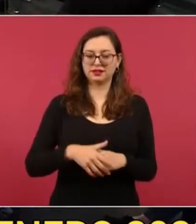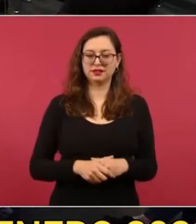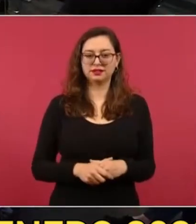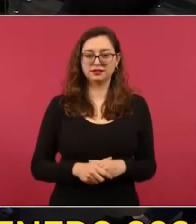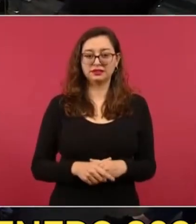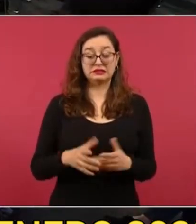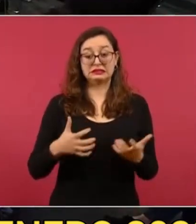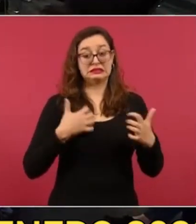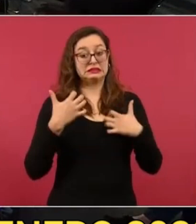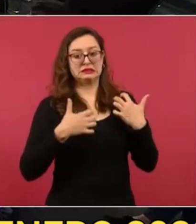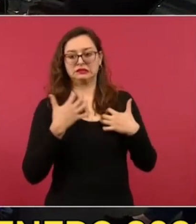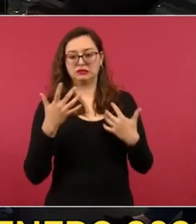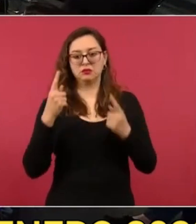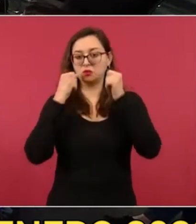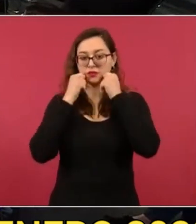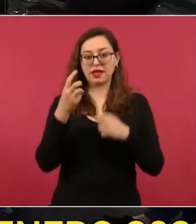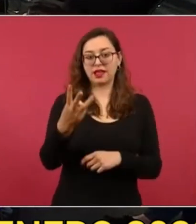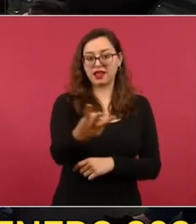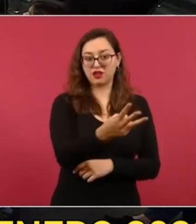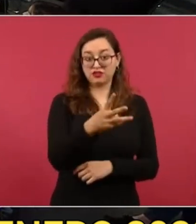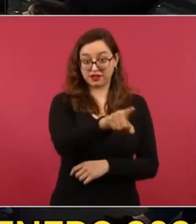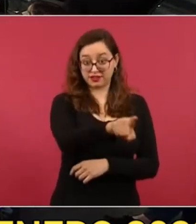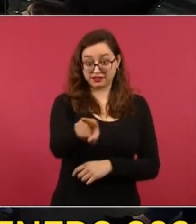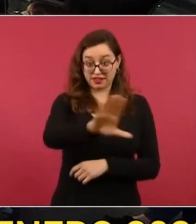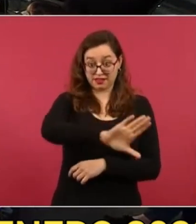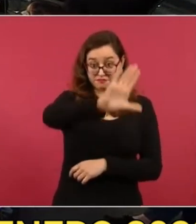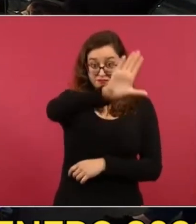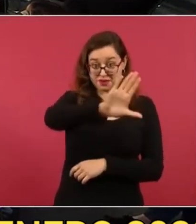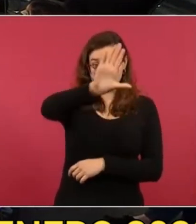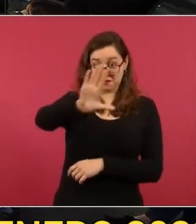aunque se enojen los tres que tienen las manos levantadas,